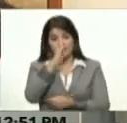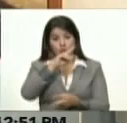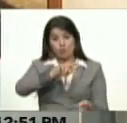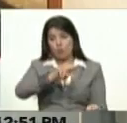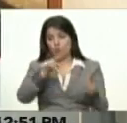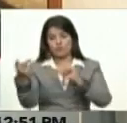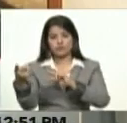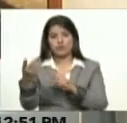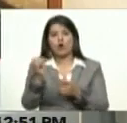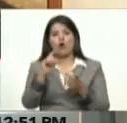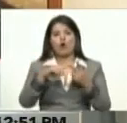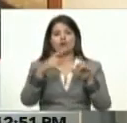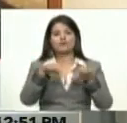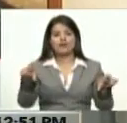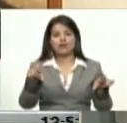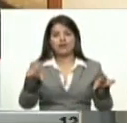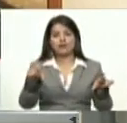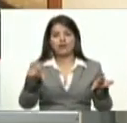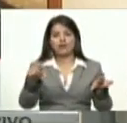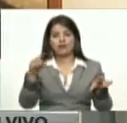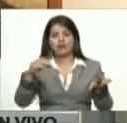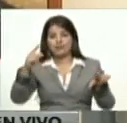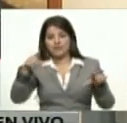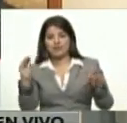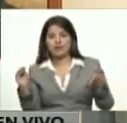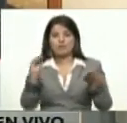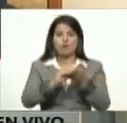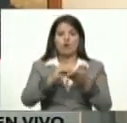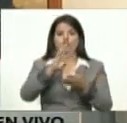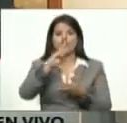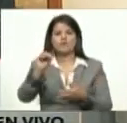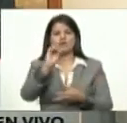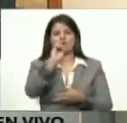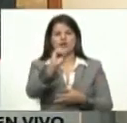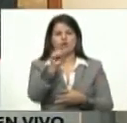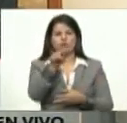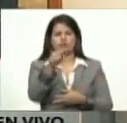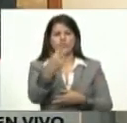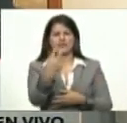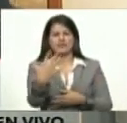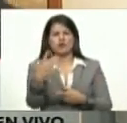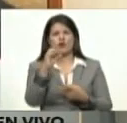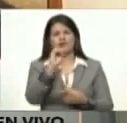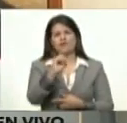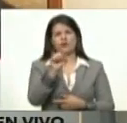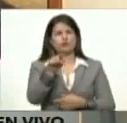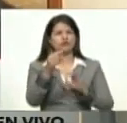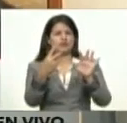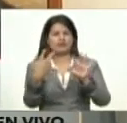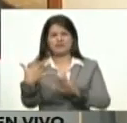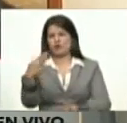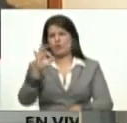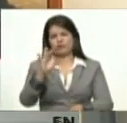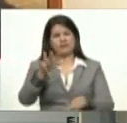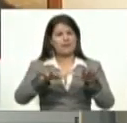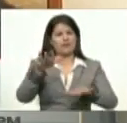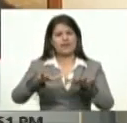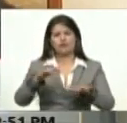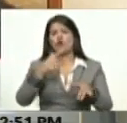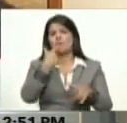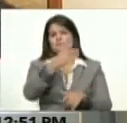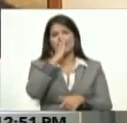cualquier cheque. Uno tenía que poner allí el número, un 0.25, un 0.5, un 0.75, según lo